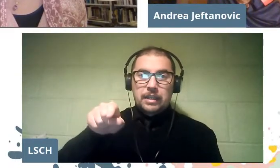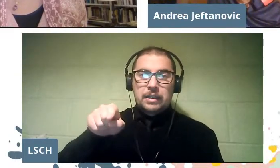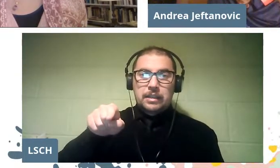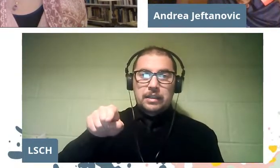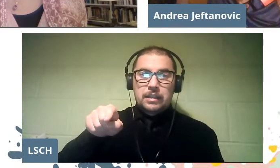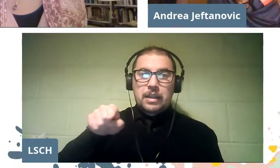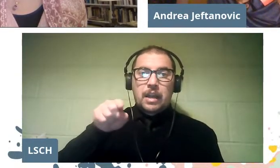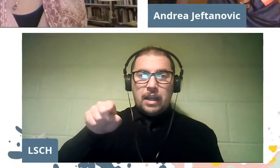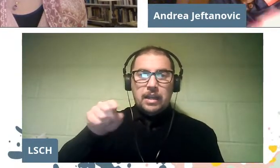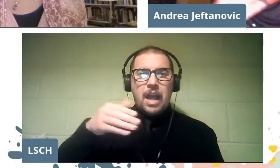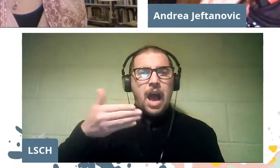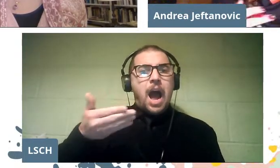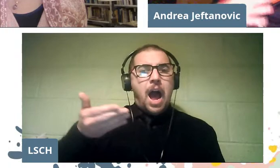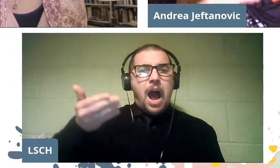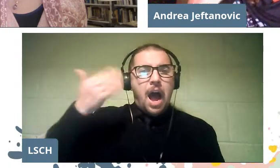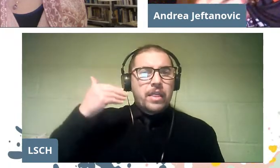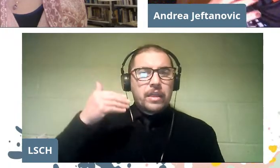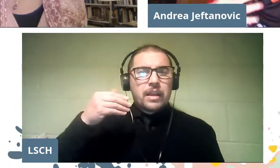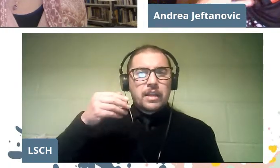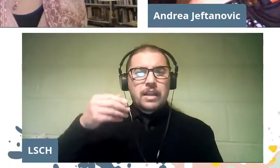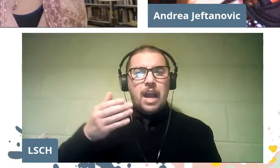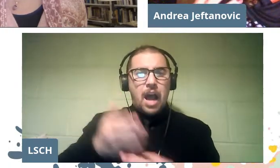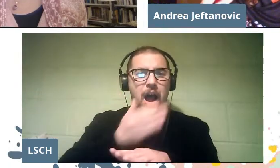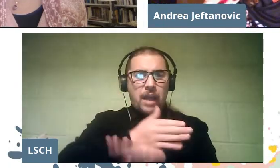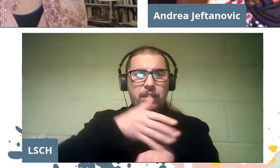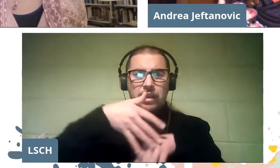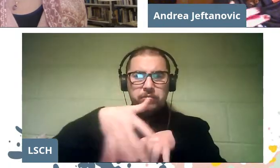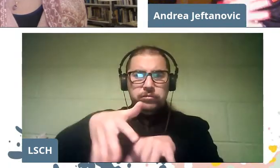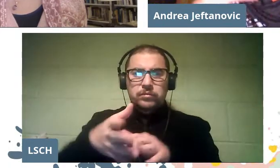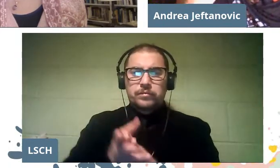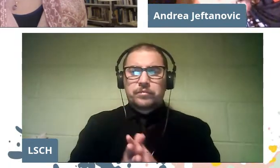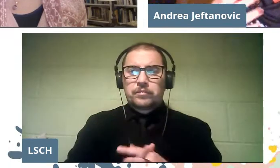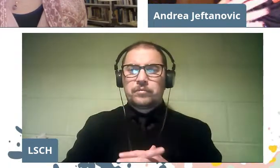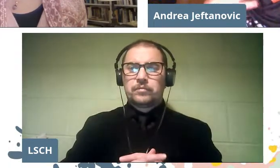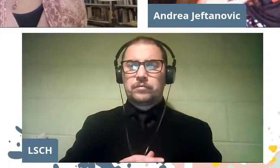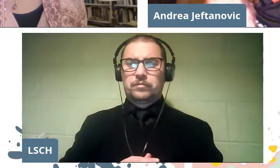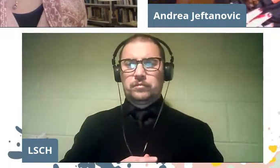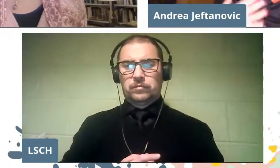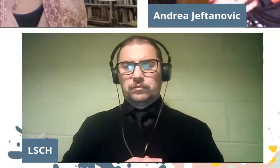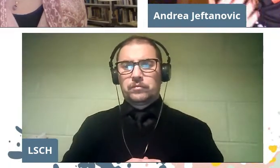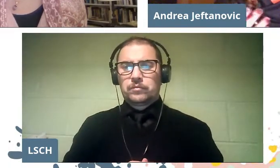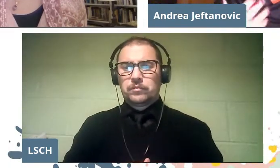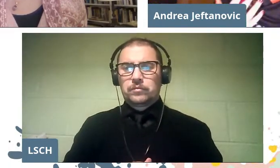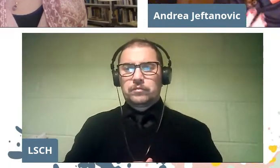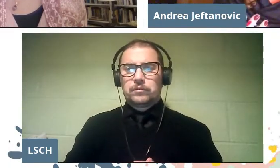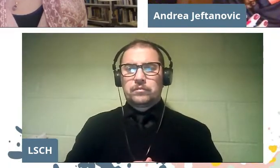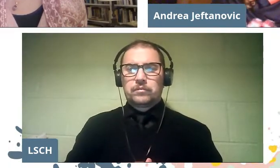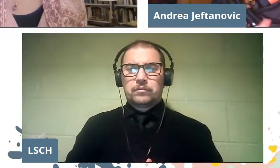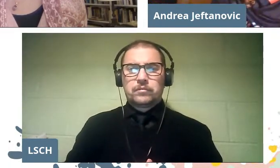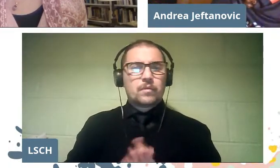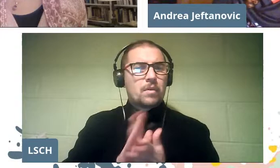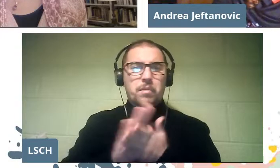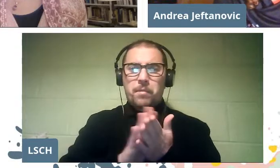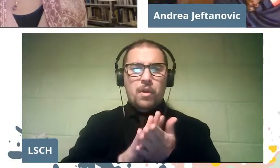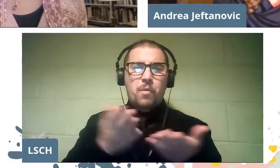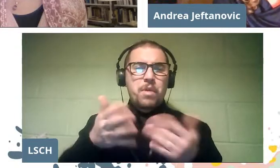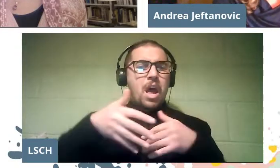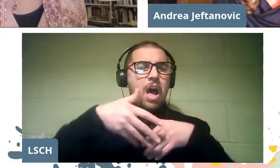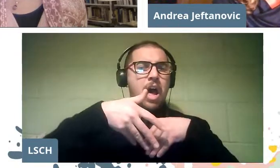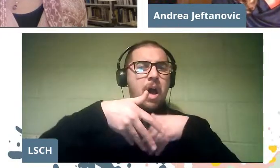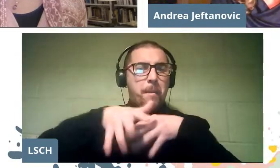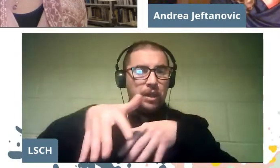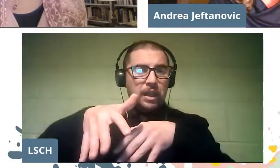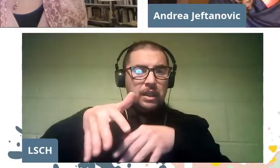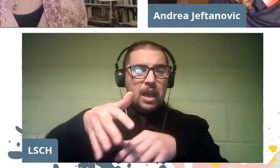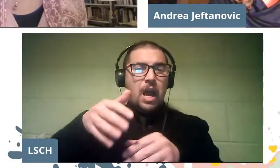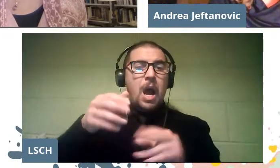adelantó un poco a las marchas, a la historia de las marchas que tenemos en Chile, bueno, y en todos los países, como una forma de protesta pacífica.